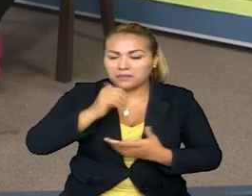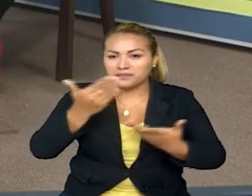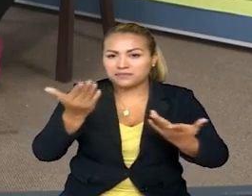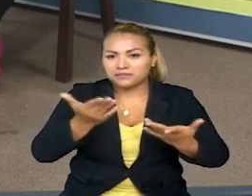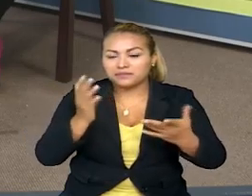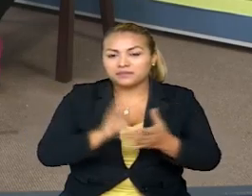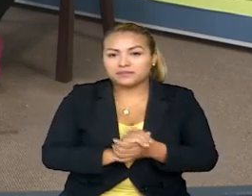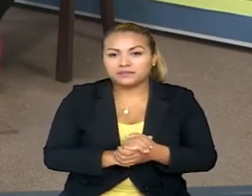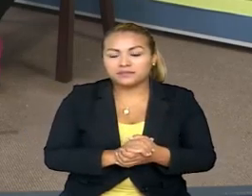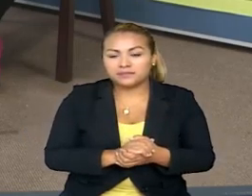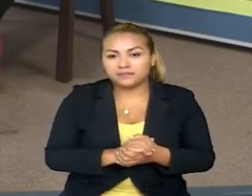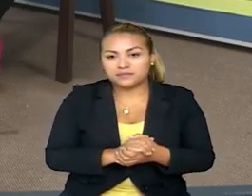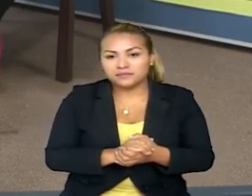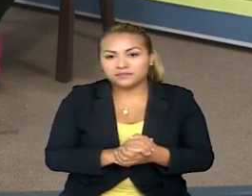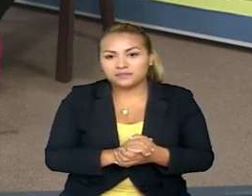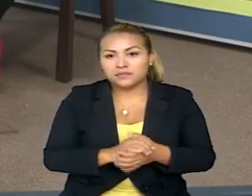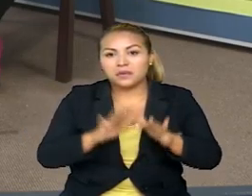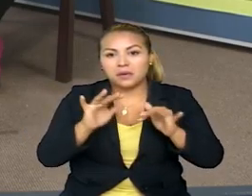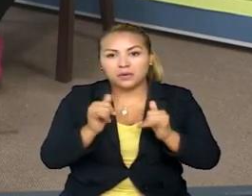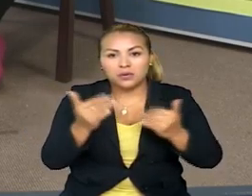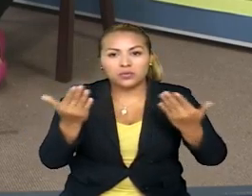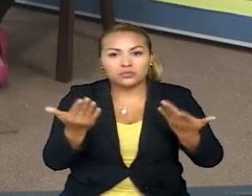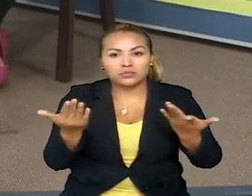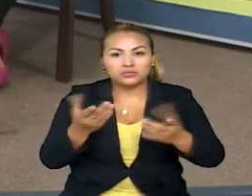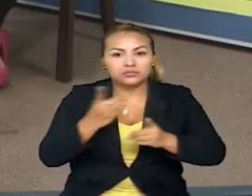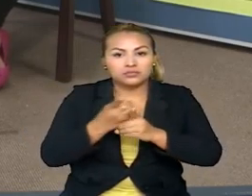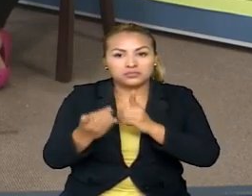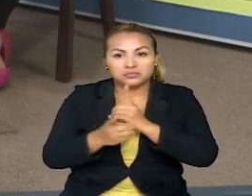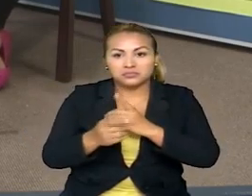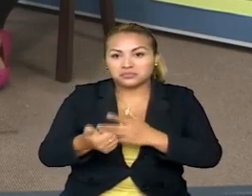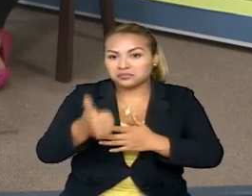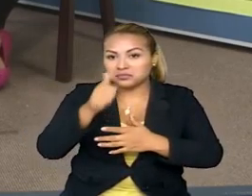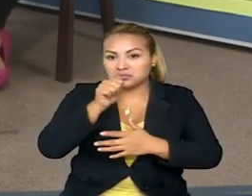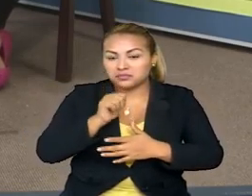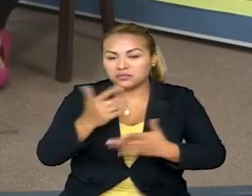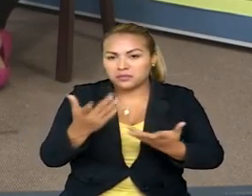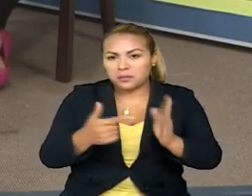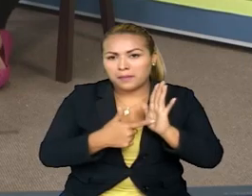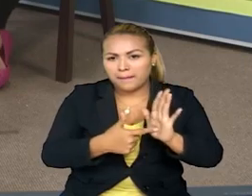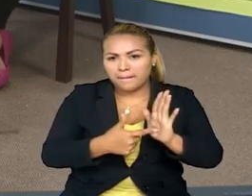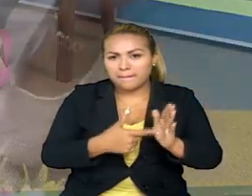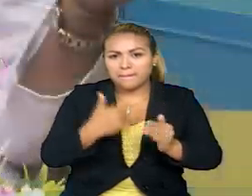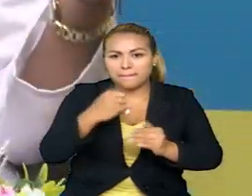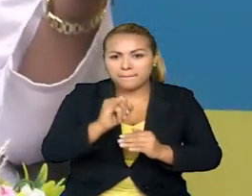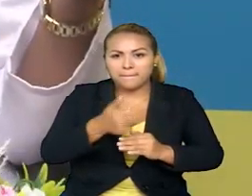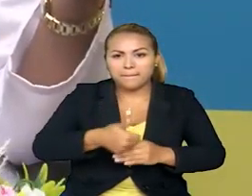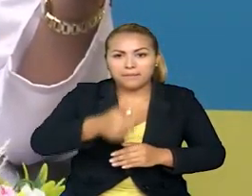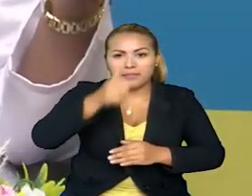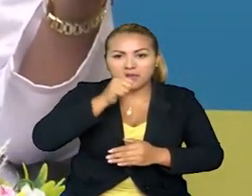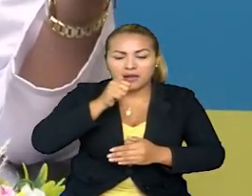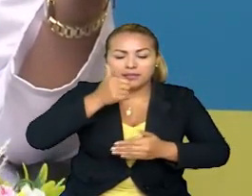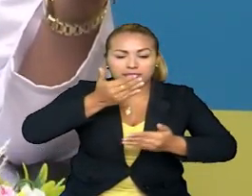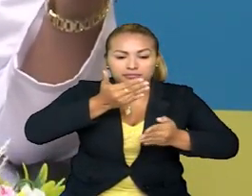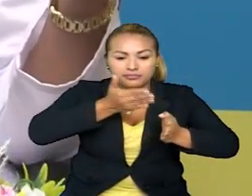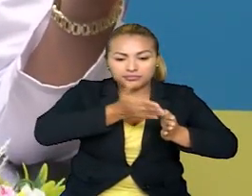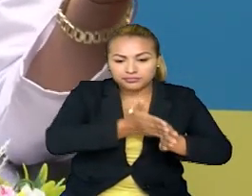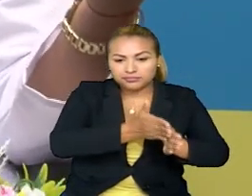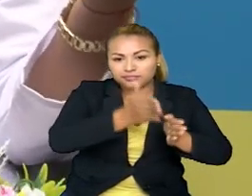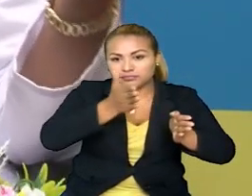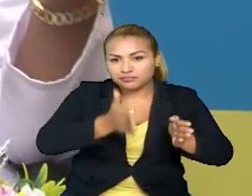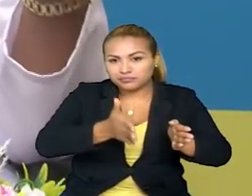hasta el consumo del agua cómo está el agua tiene que ser tiene que pasar por proceso desde